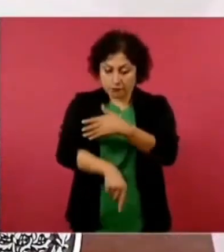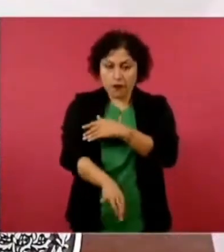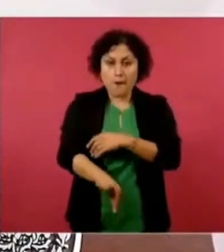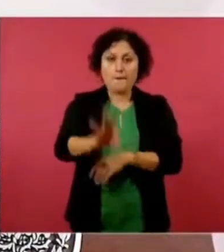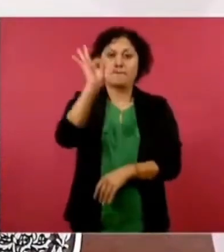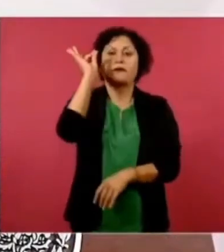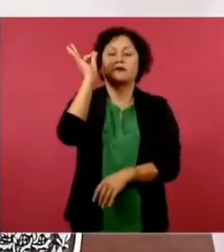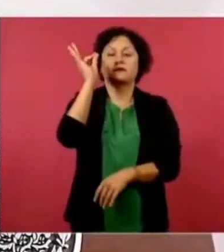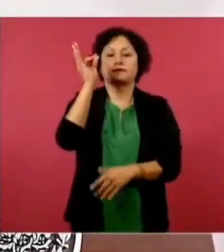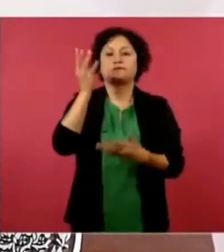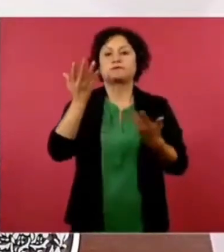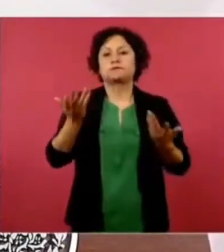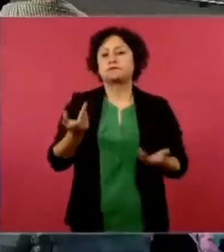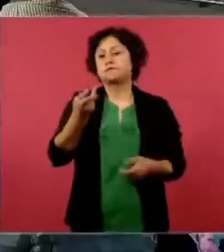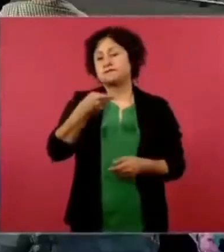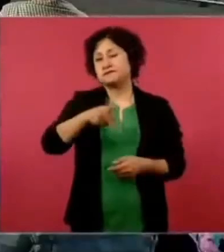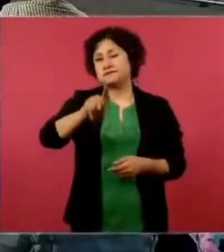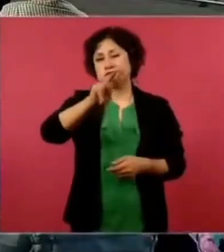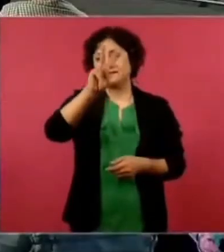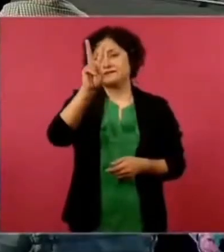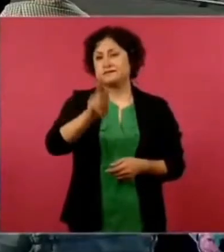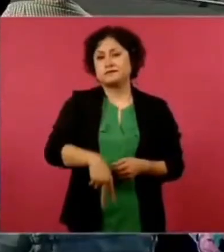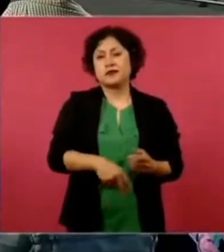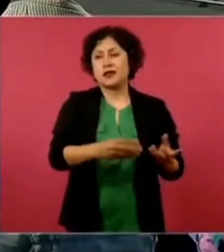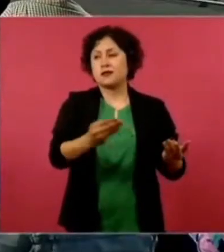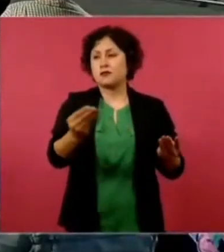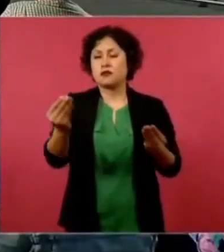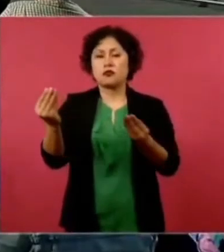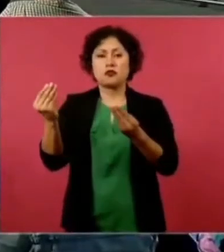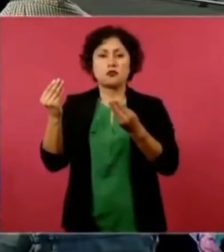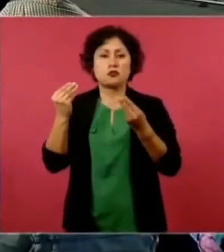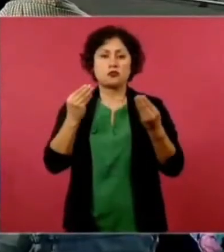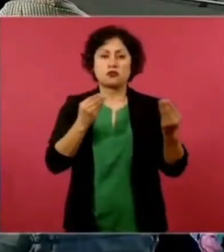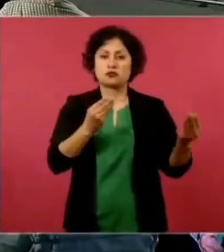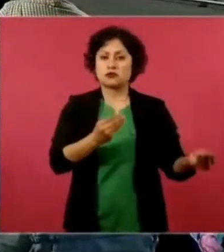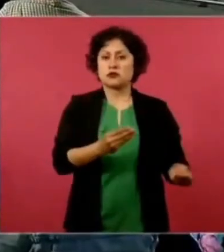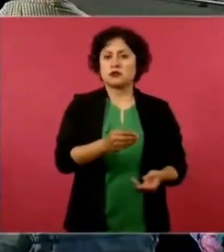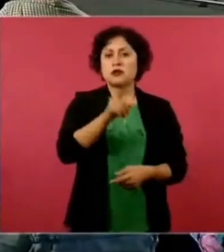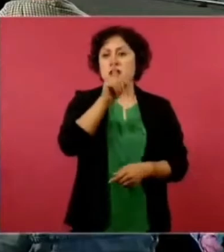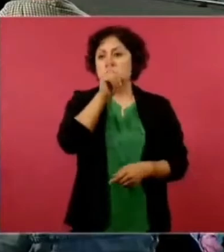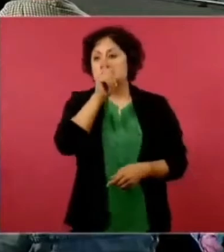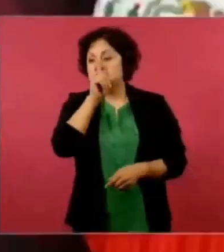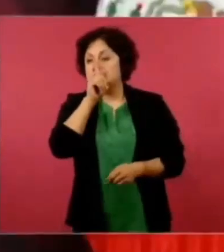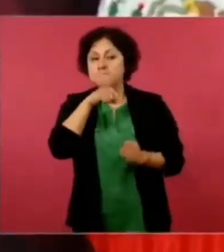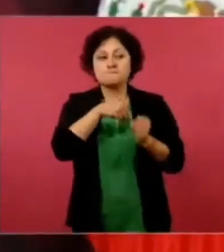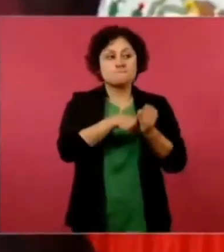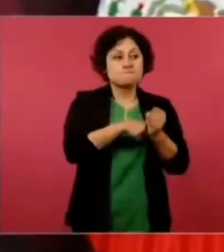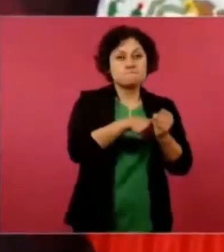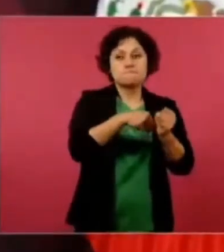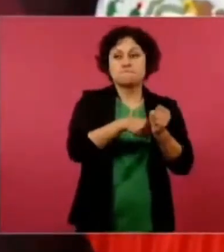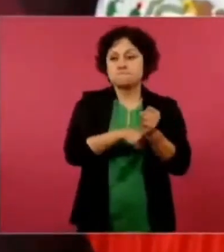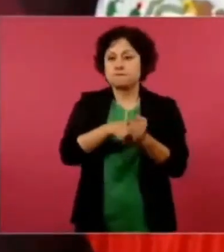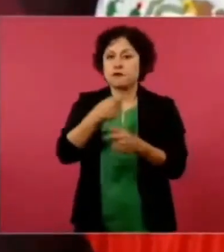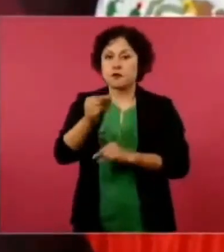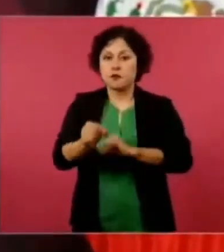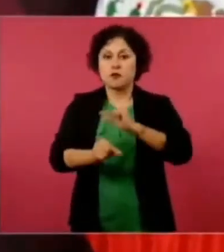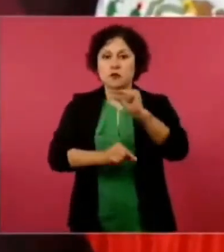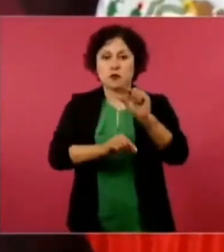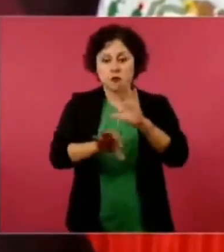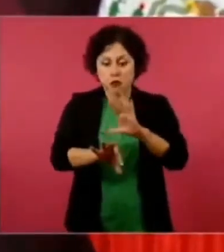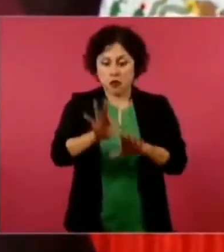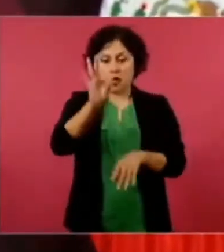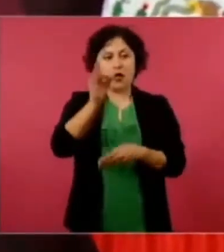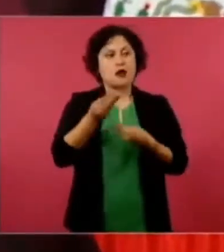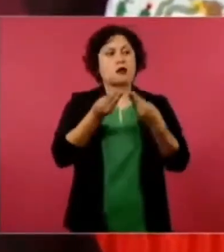hay muchísimas cosas que se desconocen y que se tienen que ir dando a conocer. Por eso